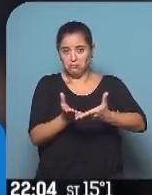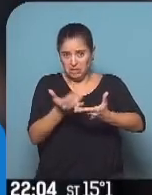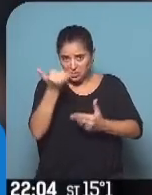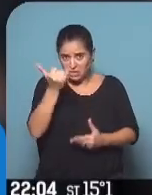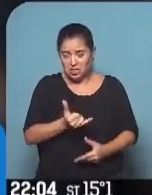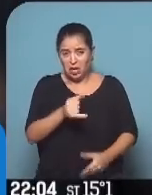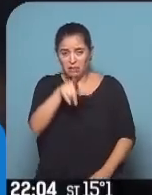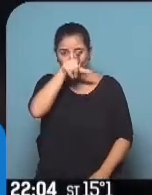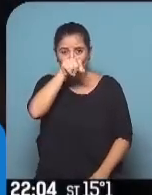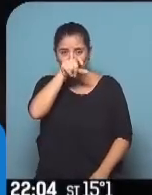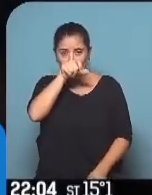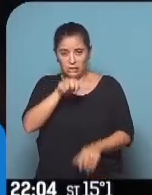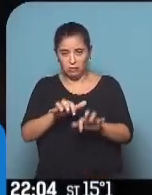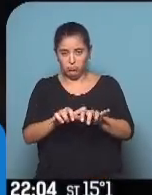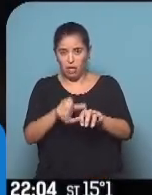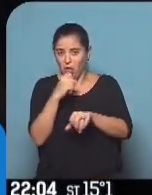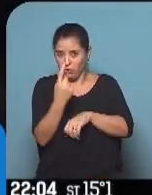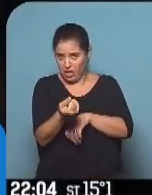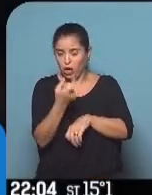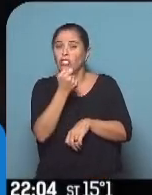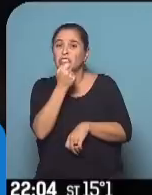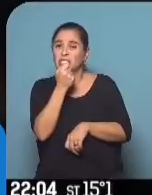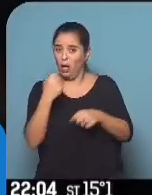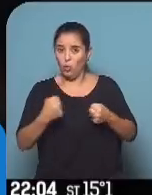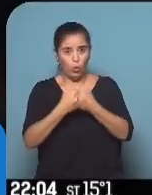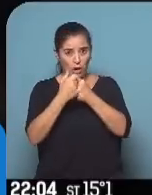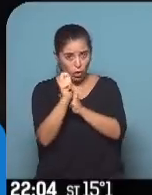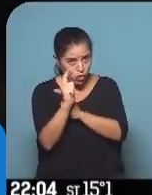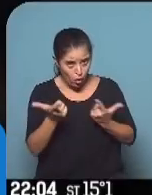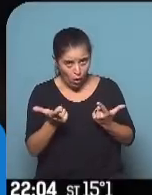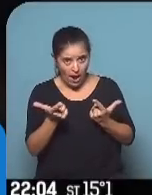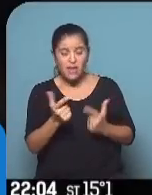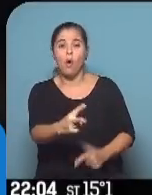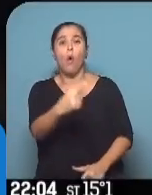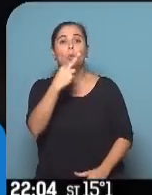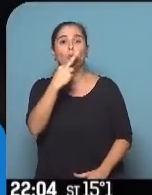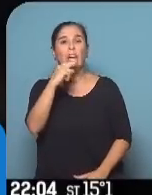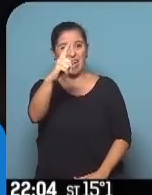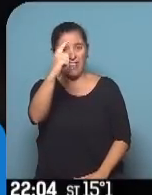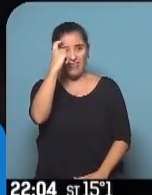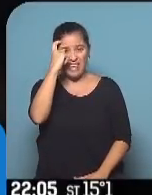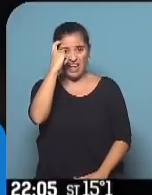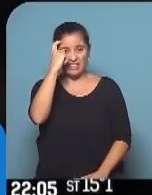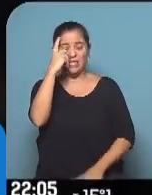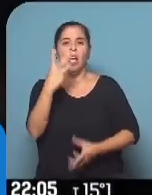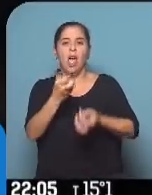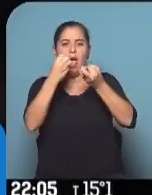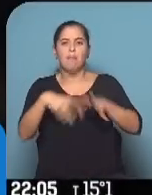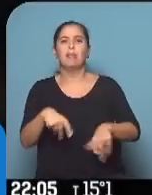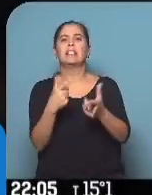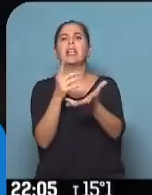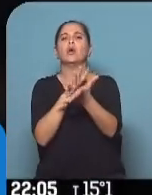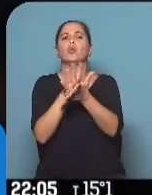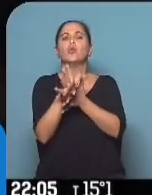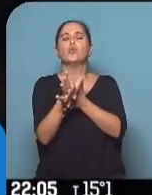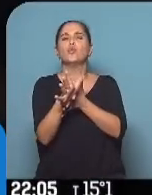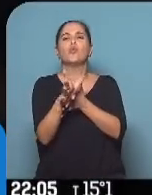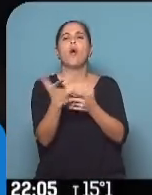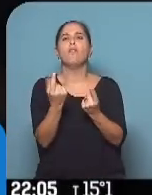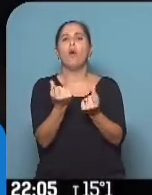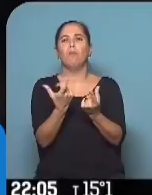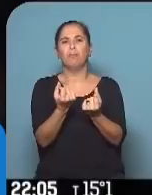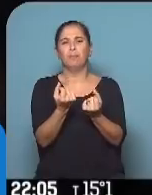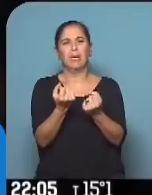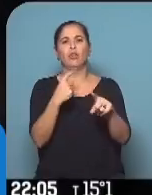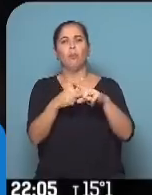no haber un acuerdo inmediato en los términos esperados por Estados Unidos, el viernes 10 comenzarán a regir nuevos aranceles para los productos importados de